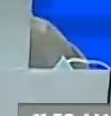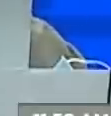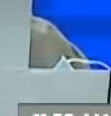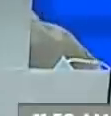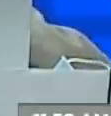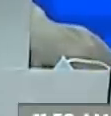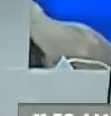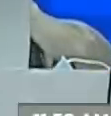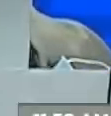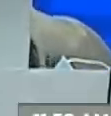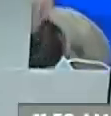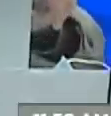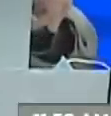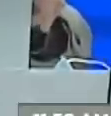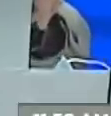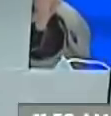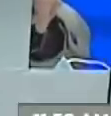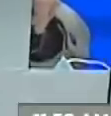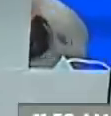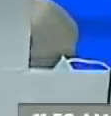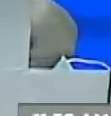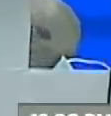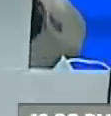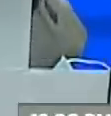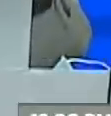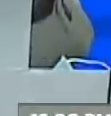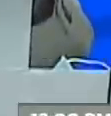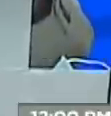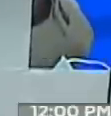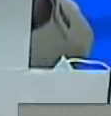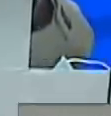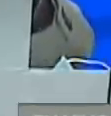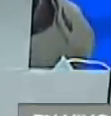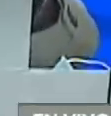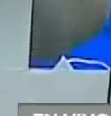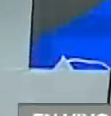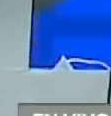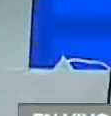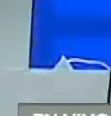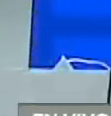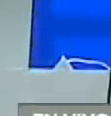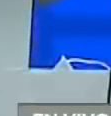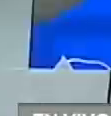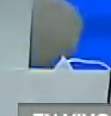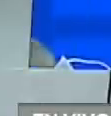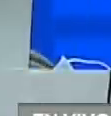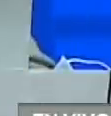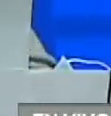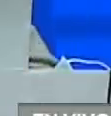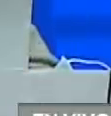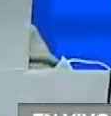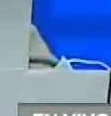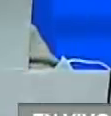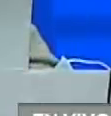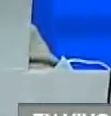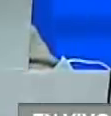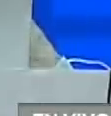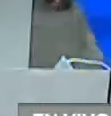Todo militante del Partido Socialista, vean, Unido de Venezuela, las damas primero las nombran, es